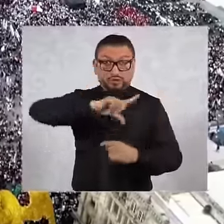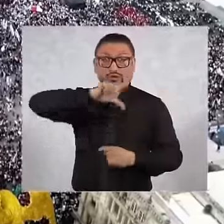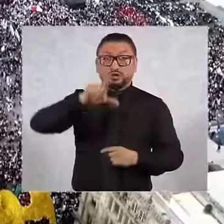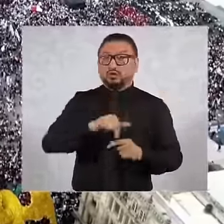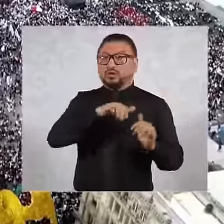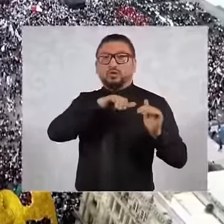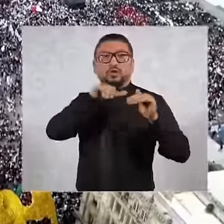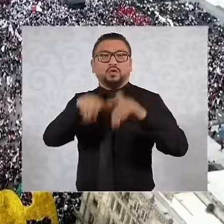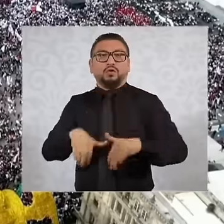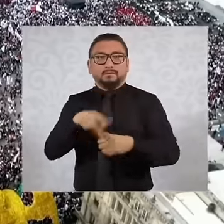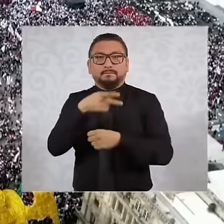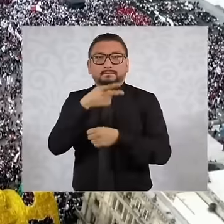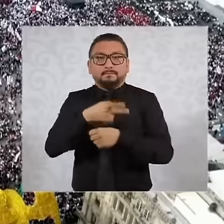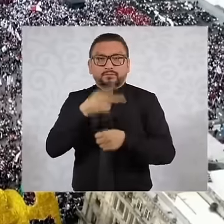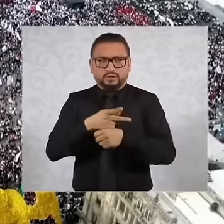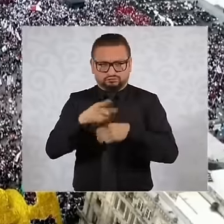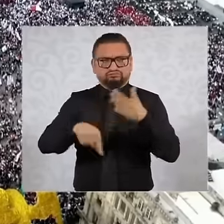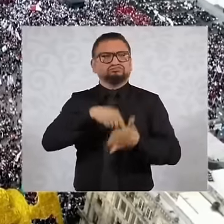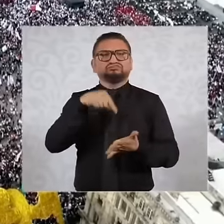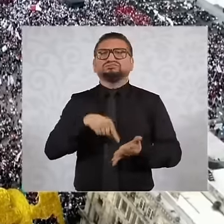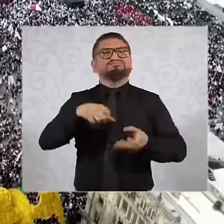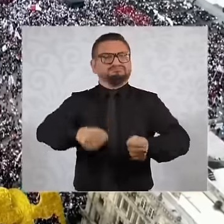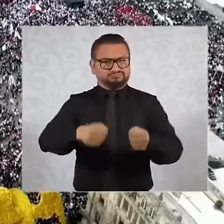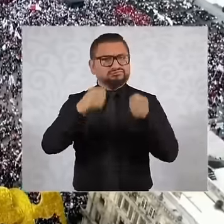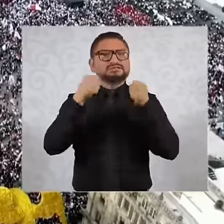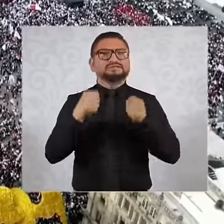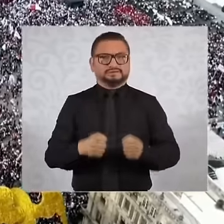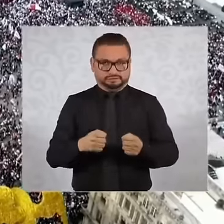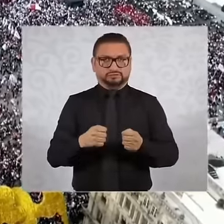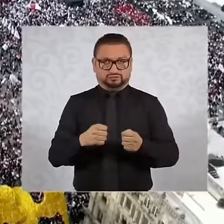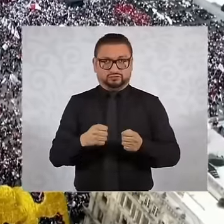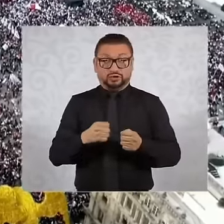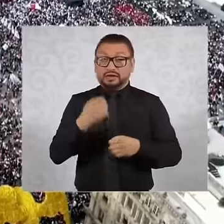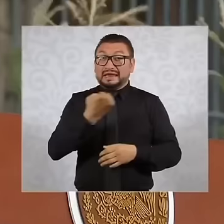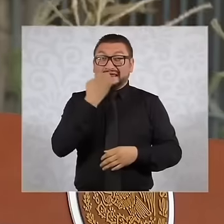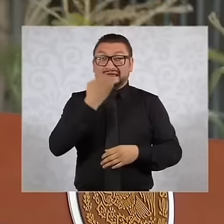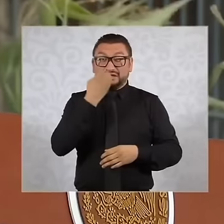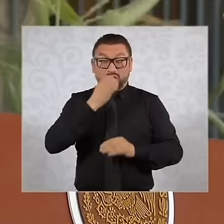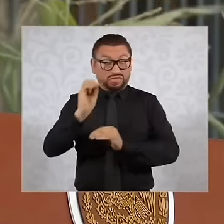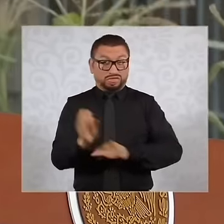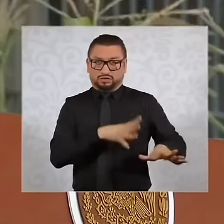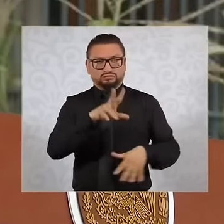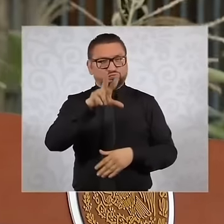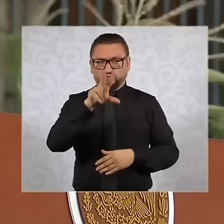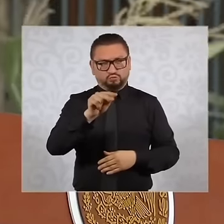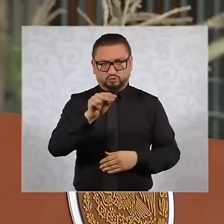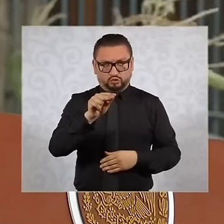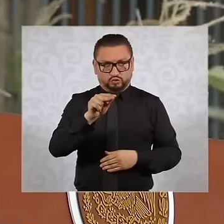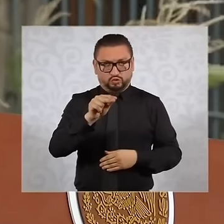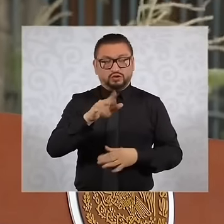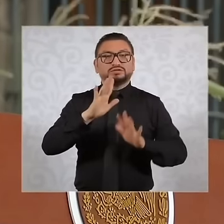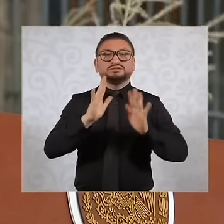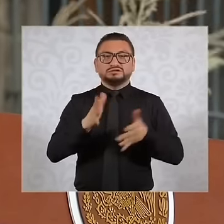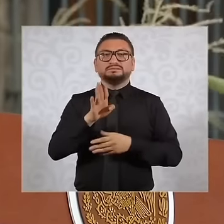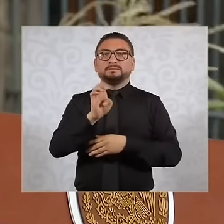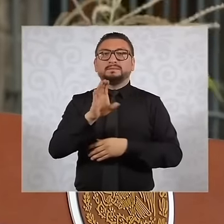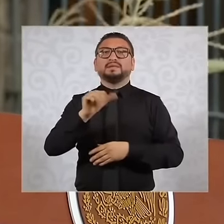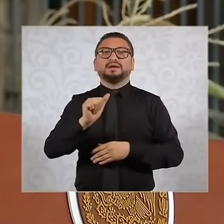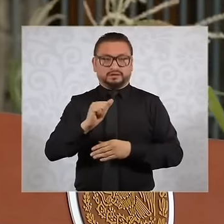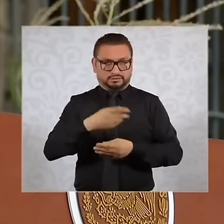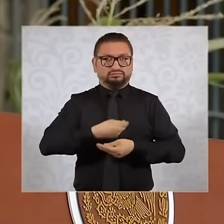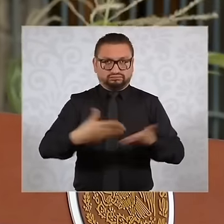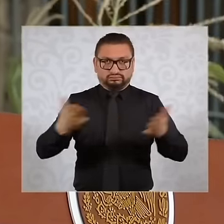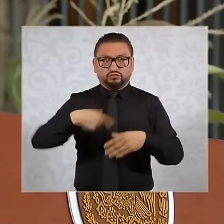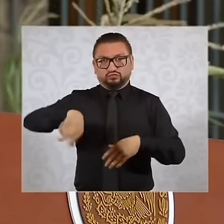para continuar con sus estudios y que no abandonen la escuela. Ya tienen becas todos los estudiantes